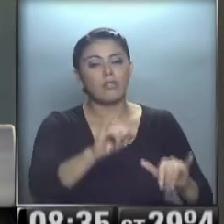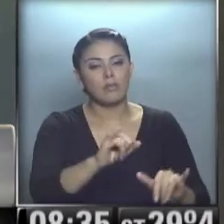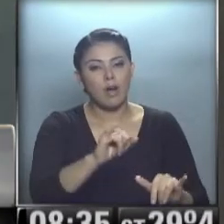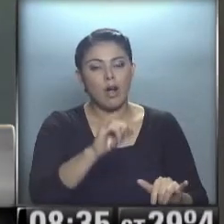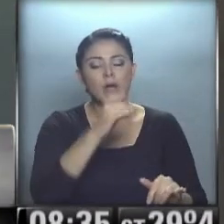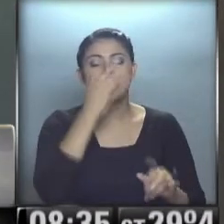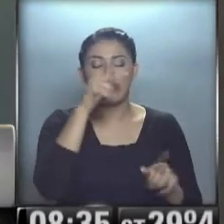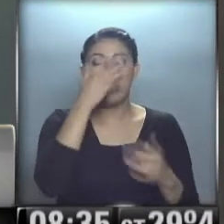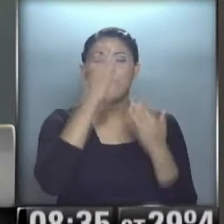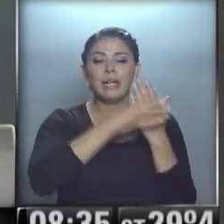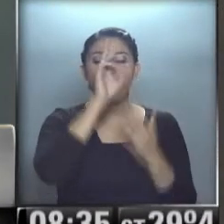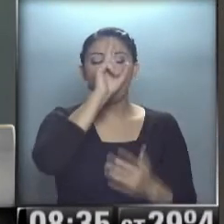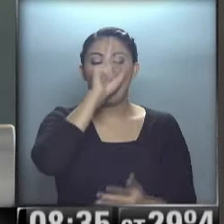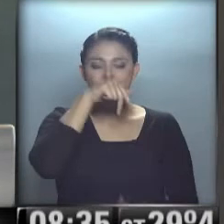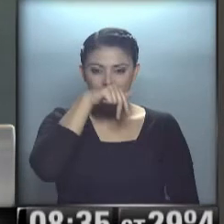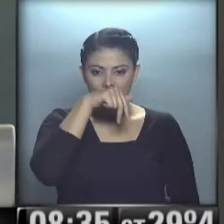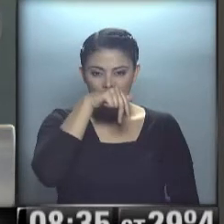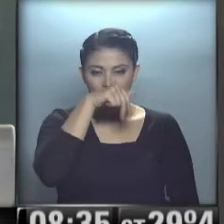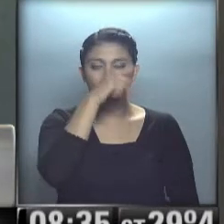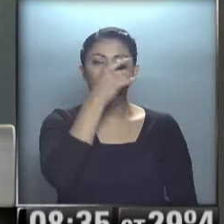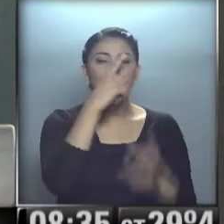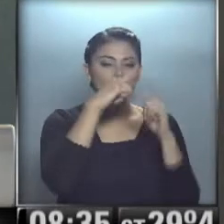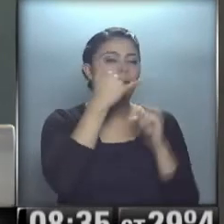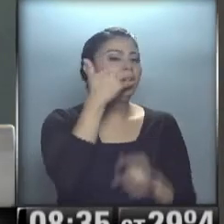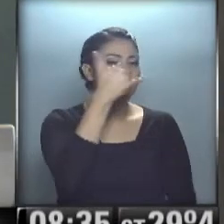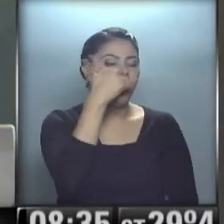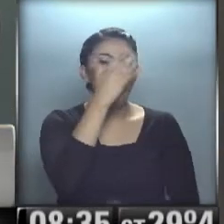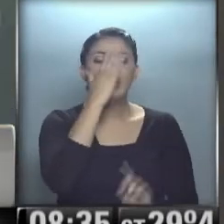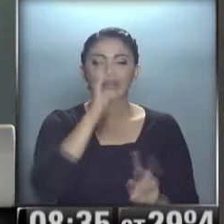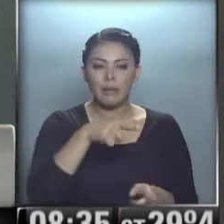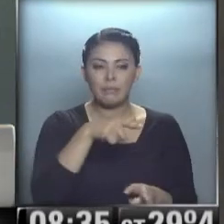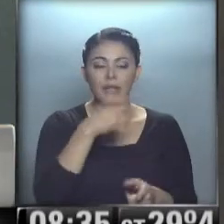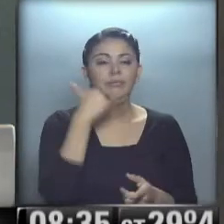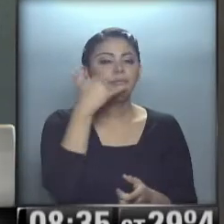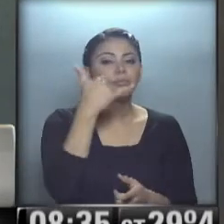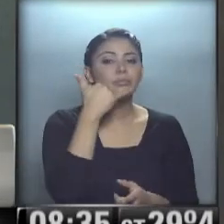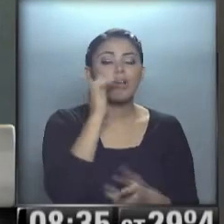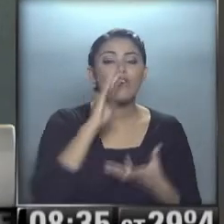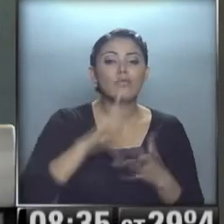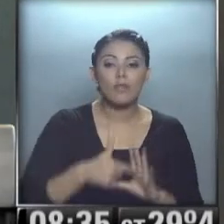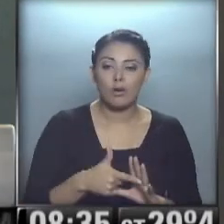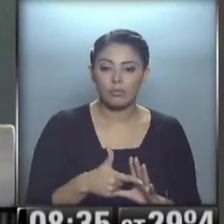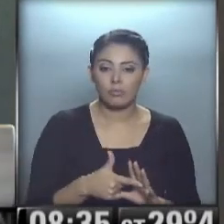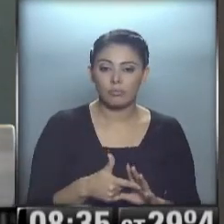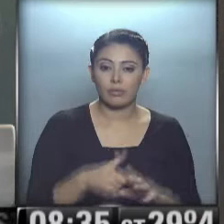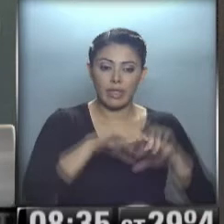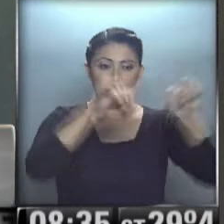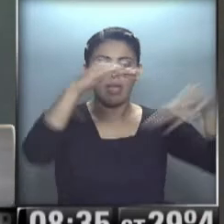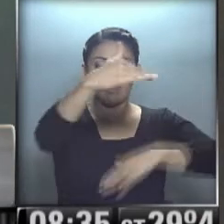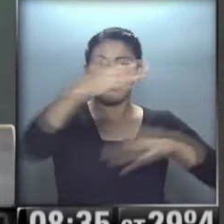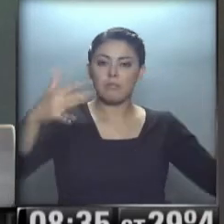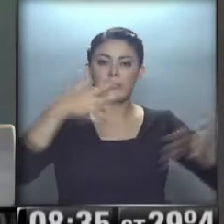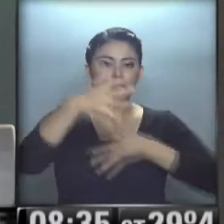El Ministerio de Planificación ha puesto desde líneas telefónicas hasta sistemas de atención telefónica, hasta mecanismos de suministro de equipos de